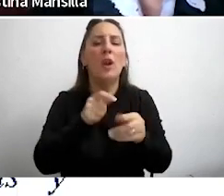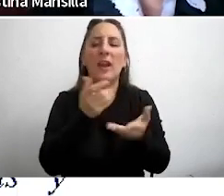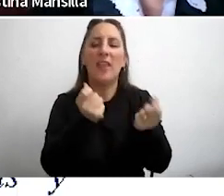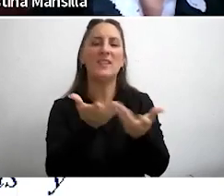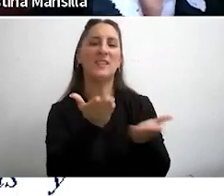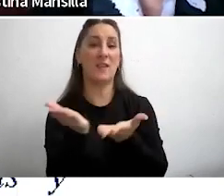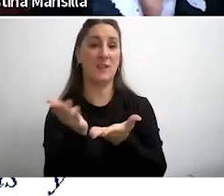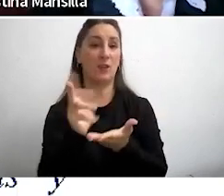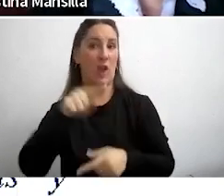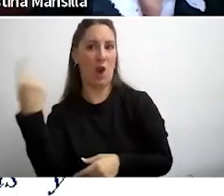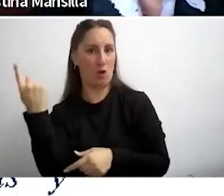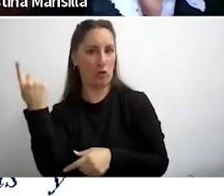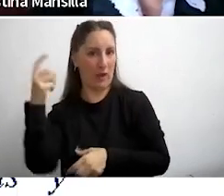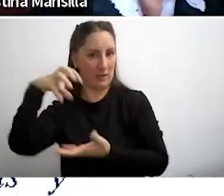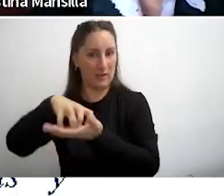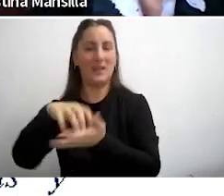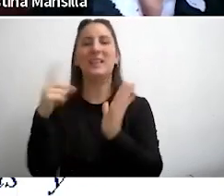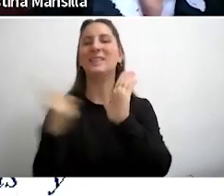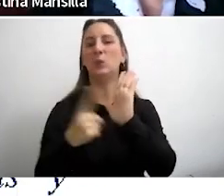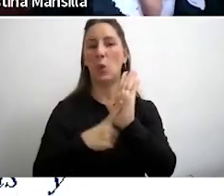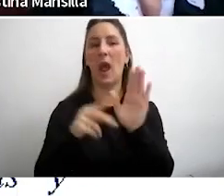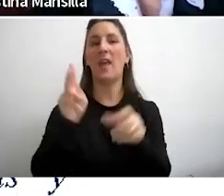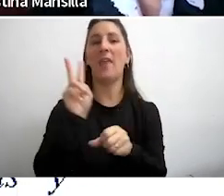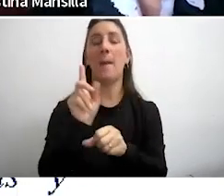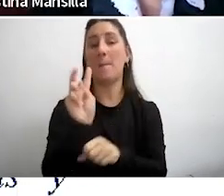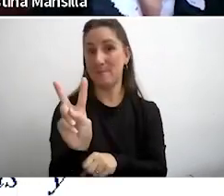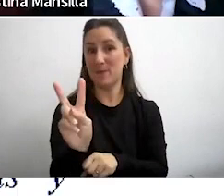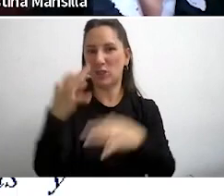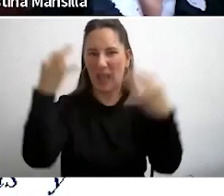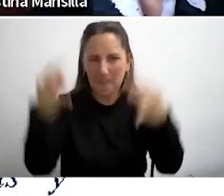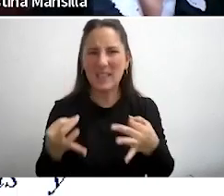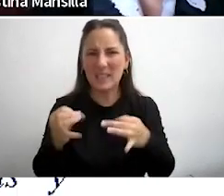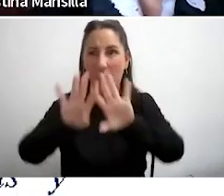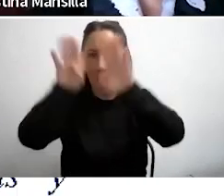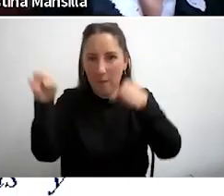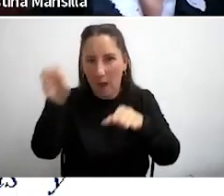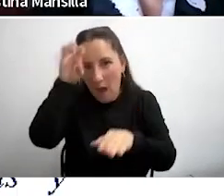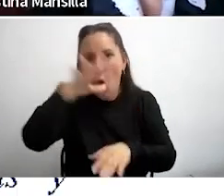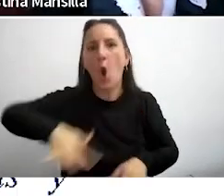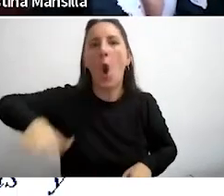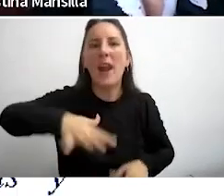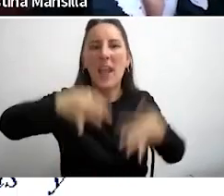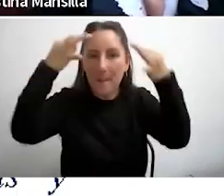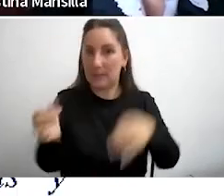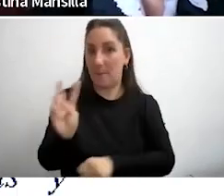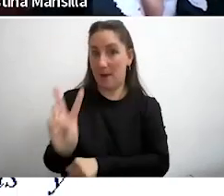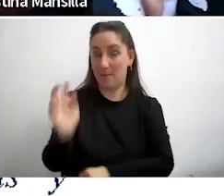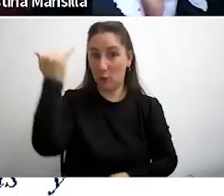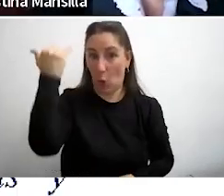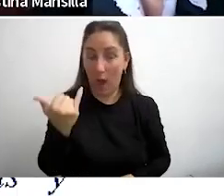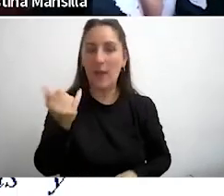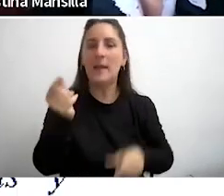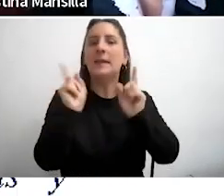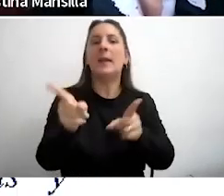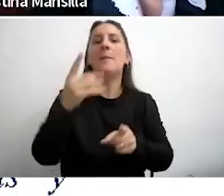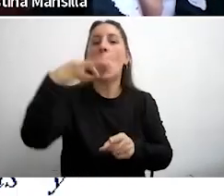a terceros, titulares de permisos exclusivos para explorar o catear un área determinada, y también están